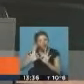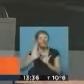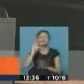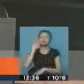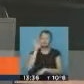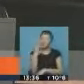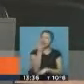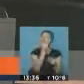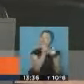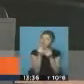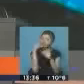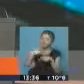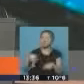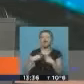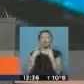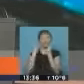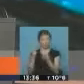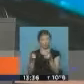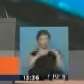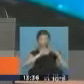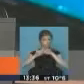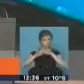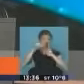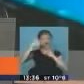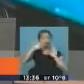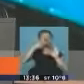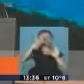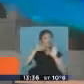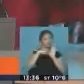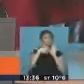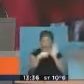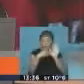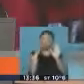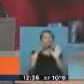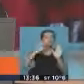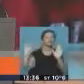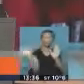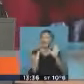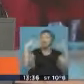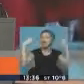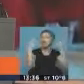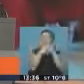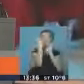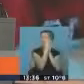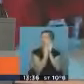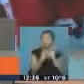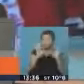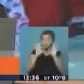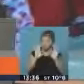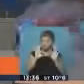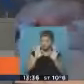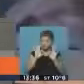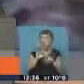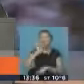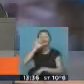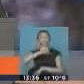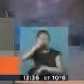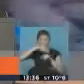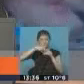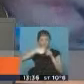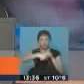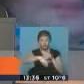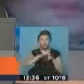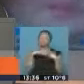a figurar en en la página web de ansés van a poder ver el convenio van a poder ver todos los términos esto recién a partir del lunes Así que los